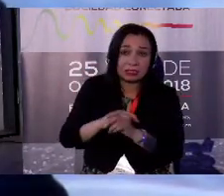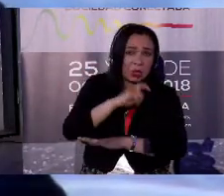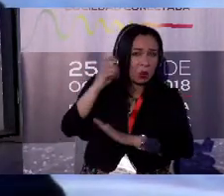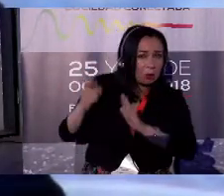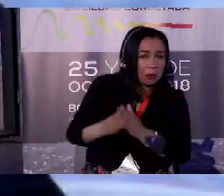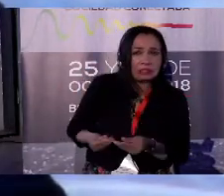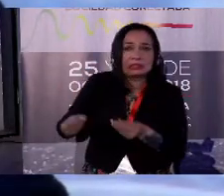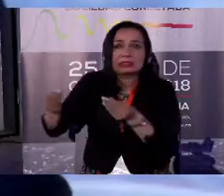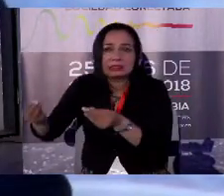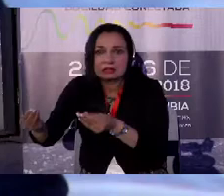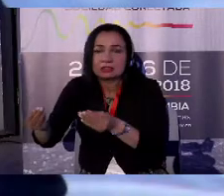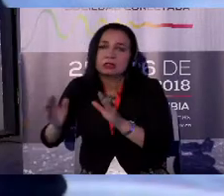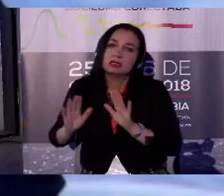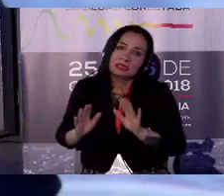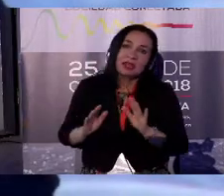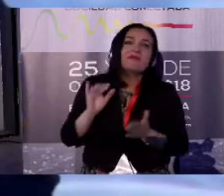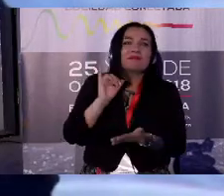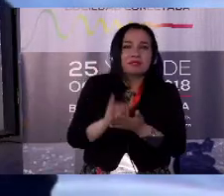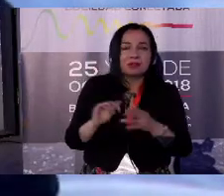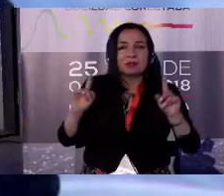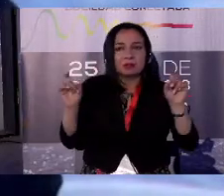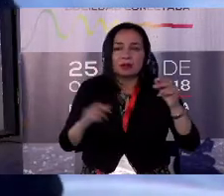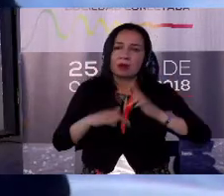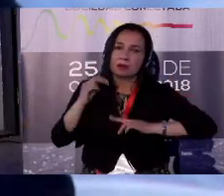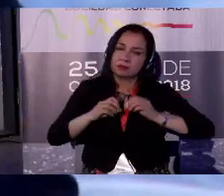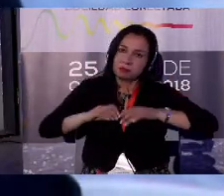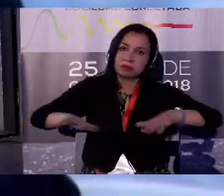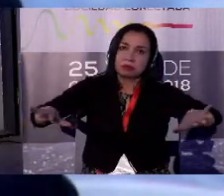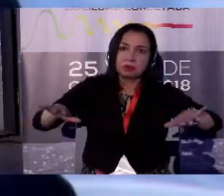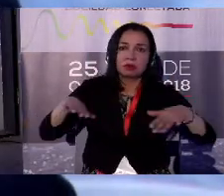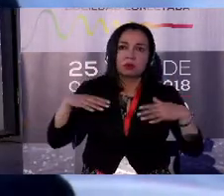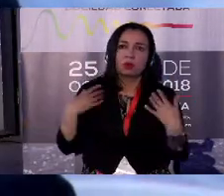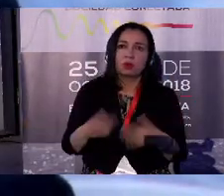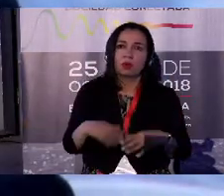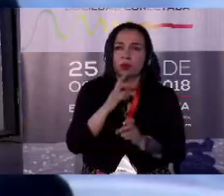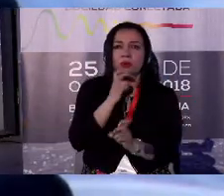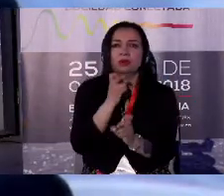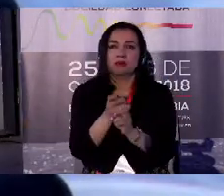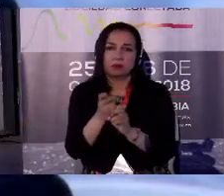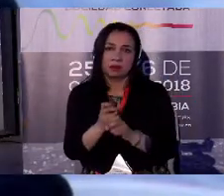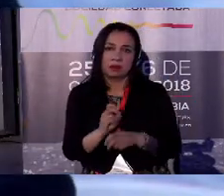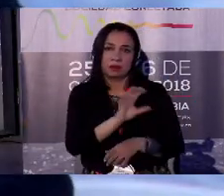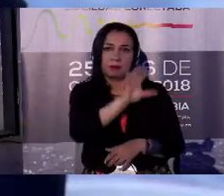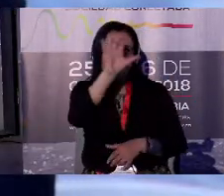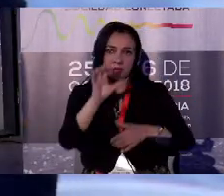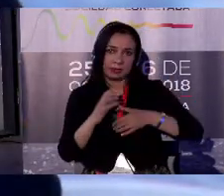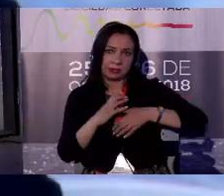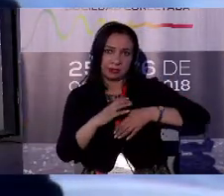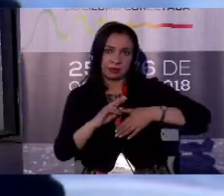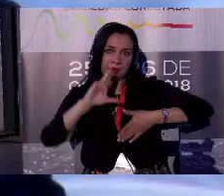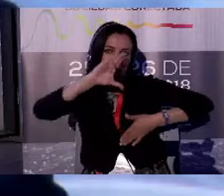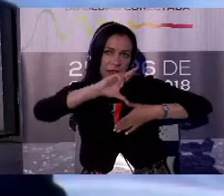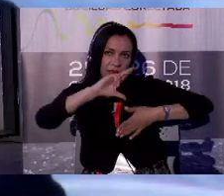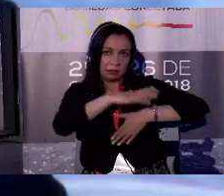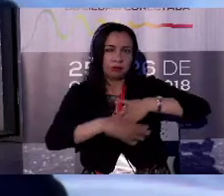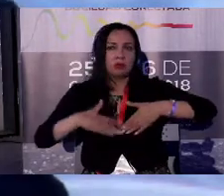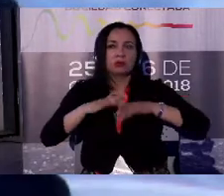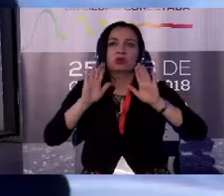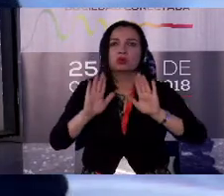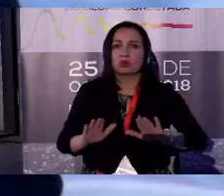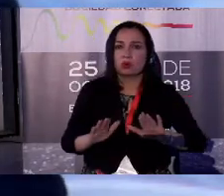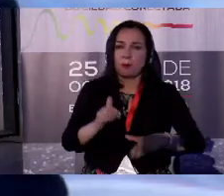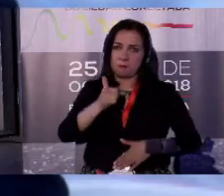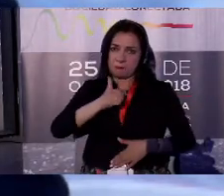sigue siendo engorroso. Y obviamente en los países latinos que venimos del derecho español, la autonomía constitucional